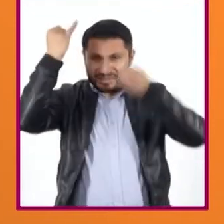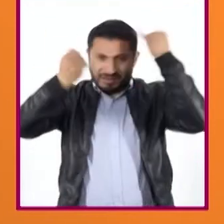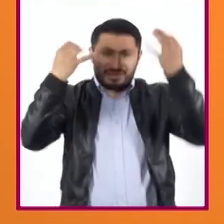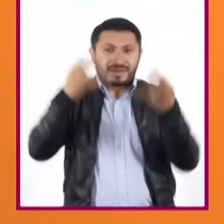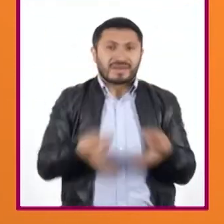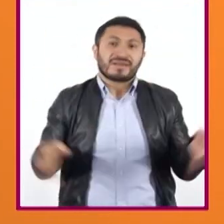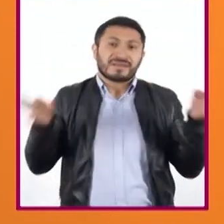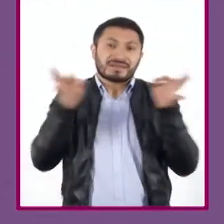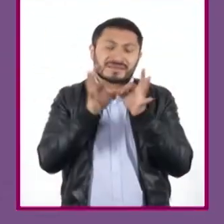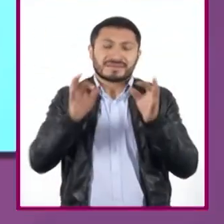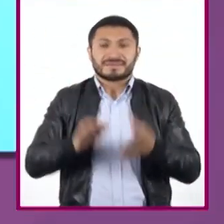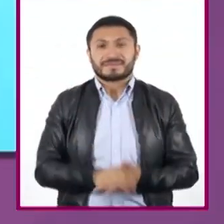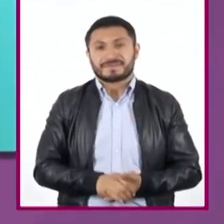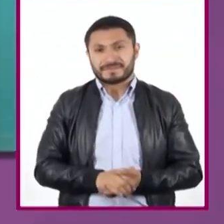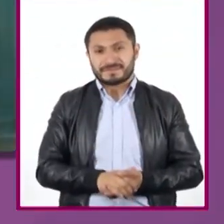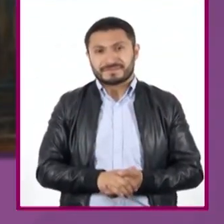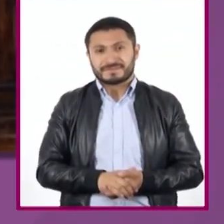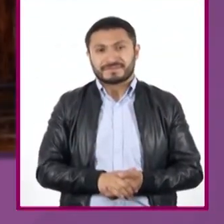importantes.